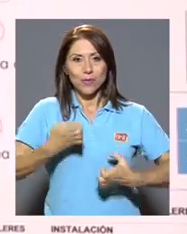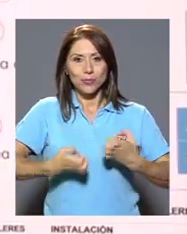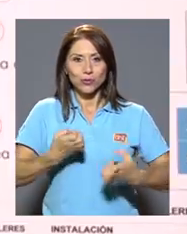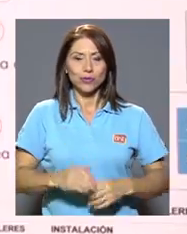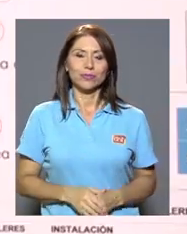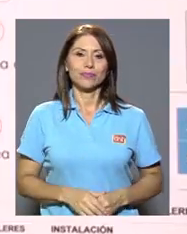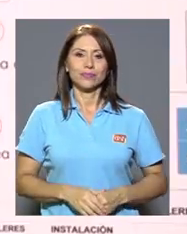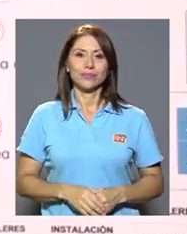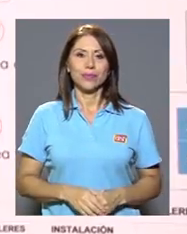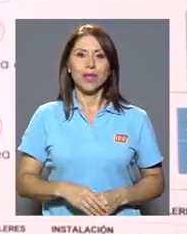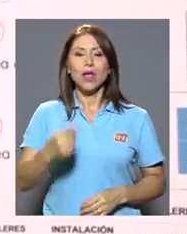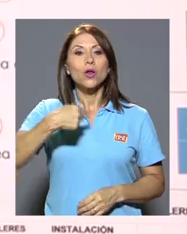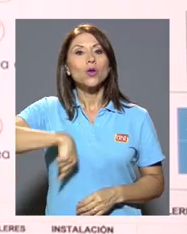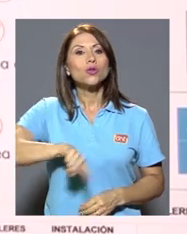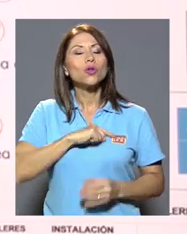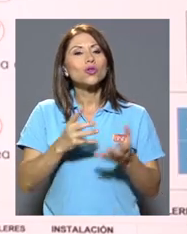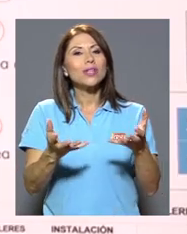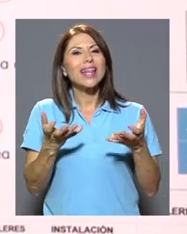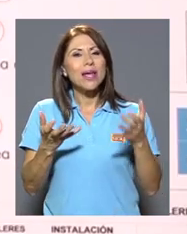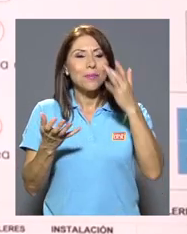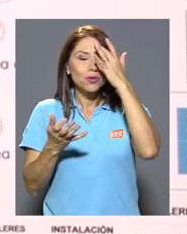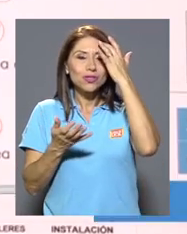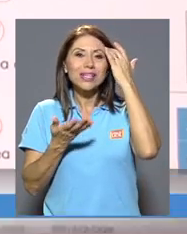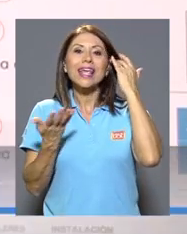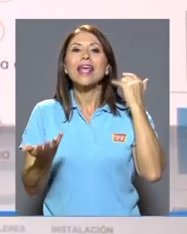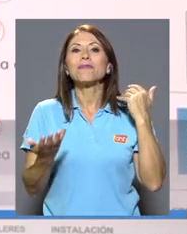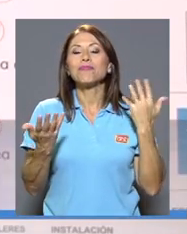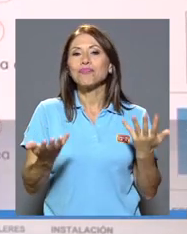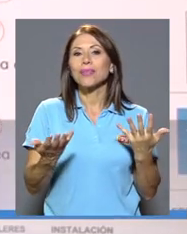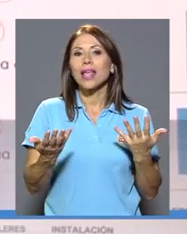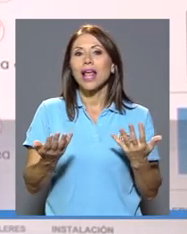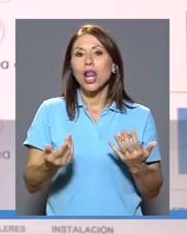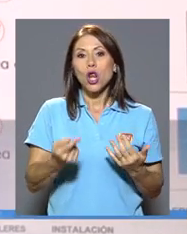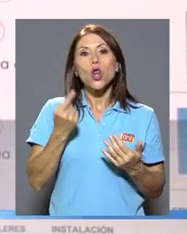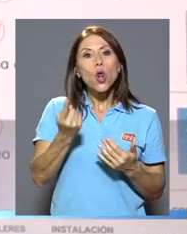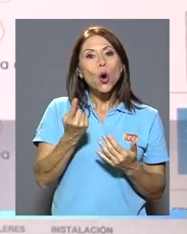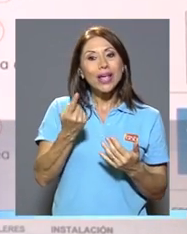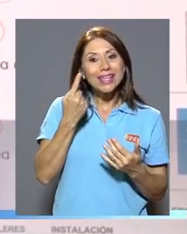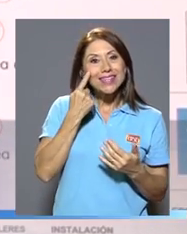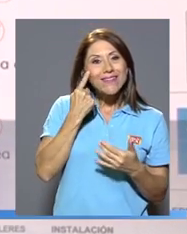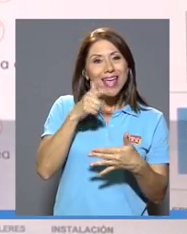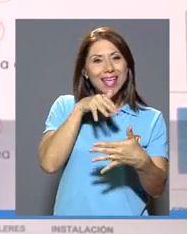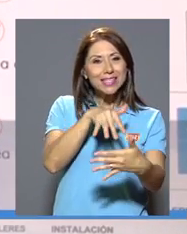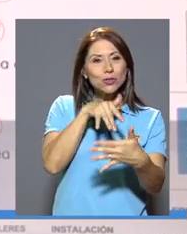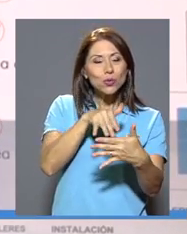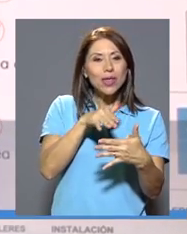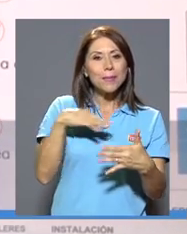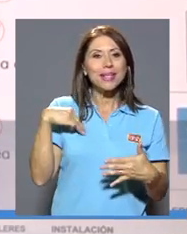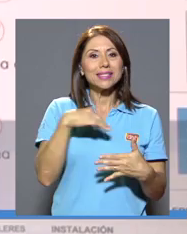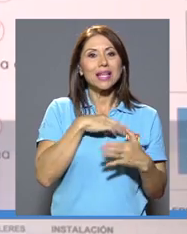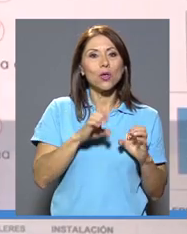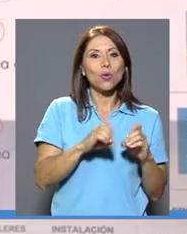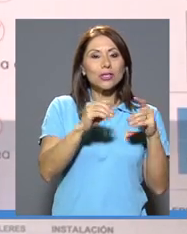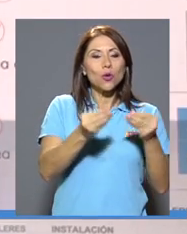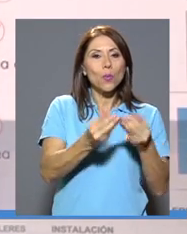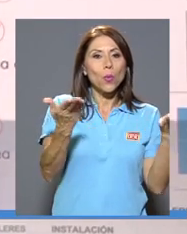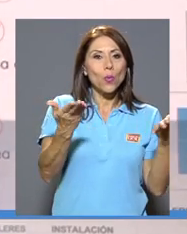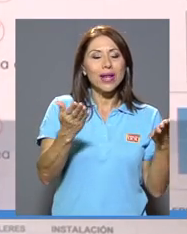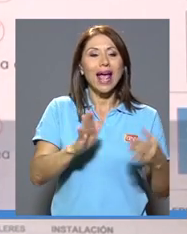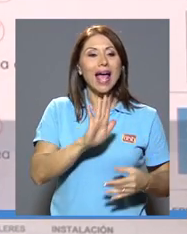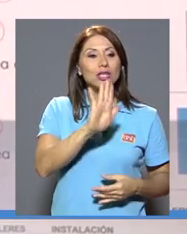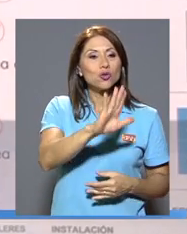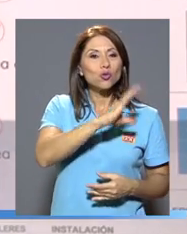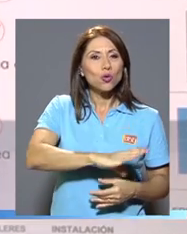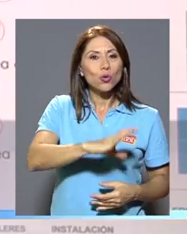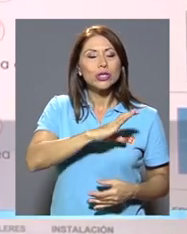es una articulación entre lo que se ve en el Ministerio de Educación Pública, las condiciones en las que ahí se trabaja,